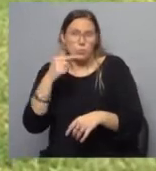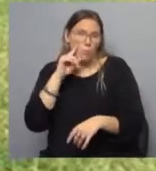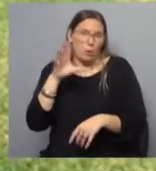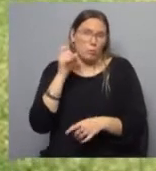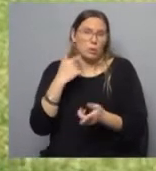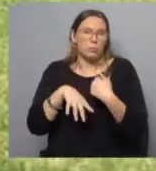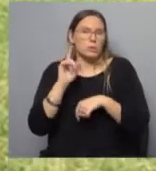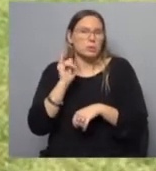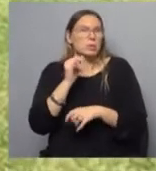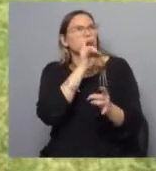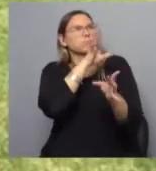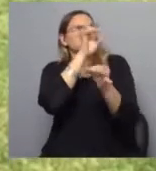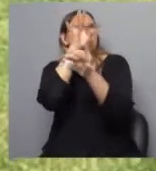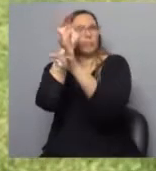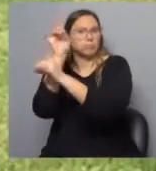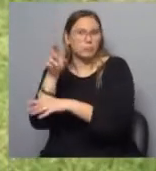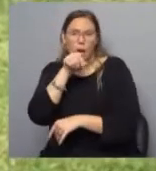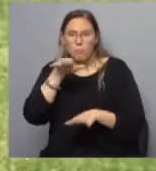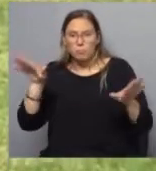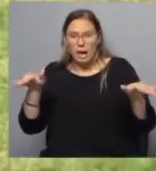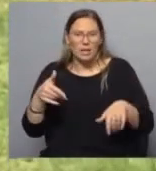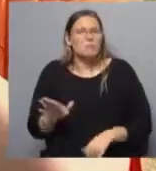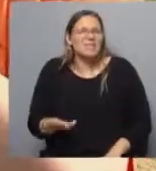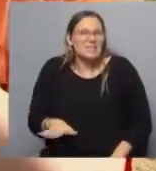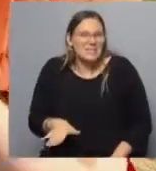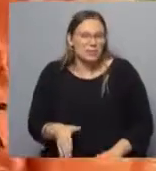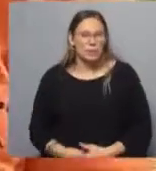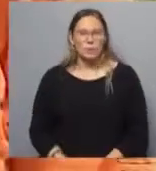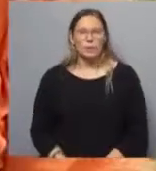pero sé que le tirábamos a los pájaros de muy gurises, sí.